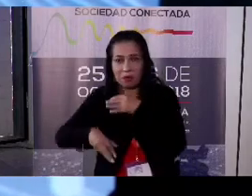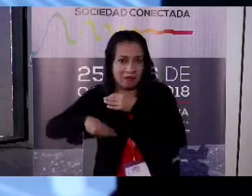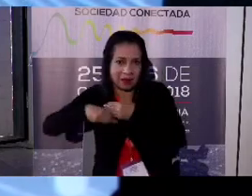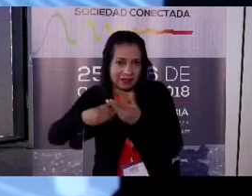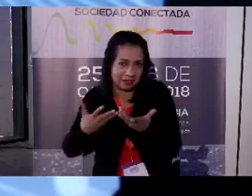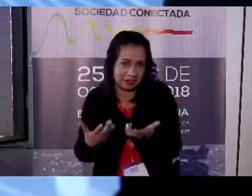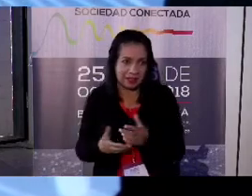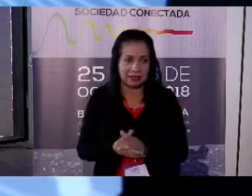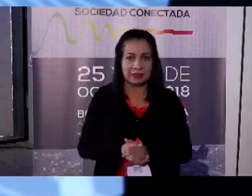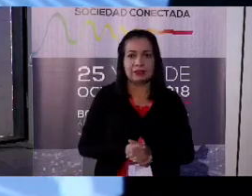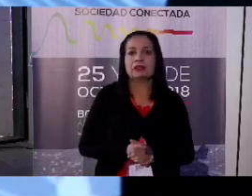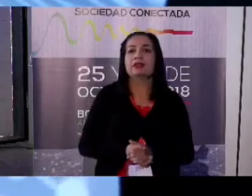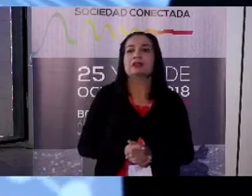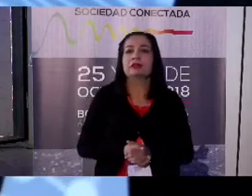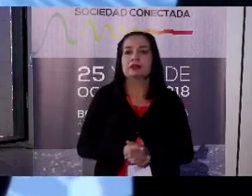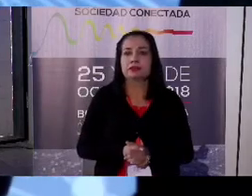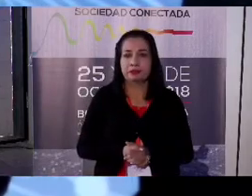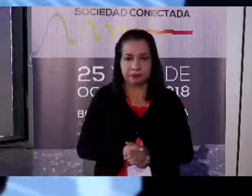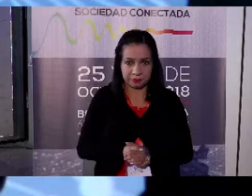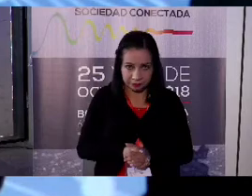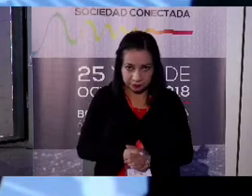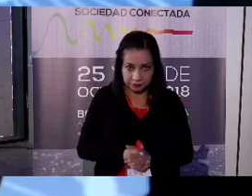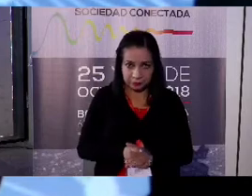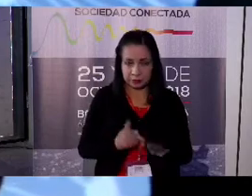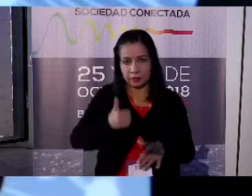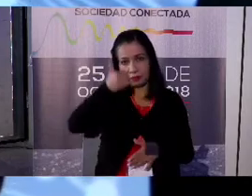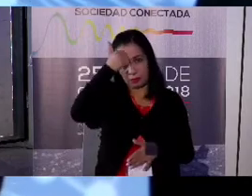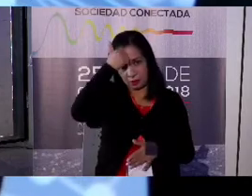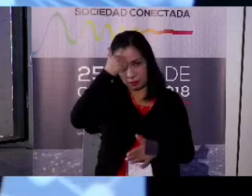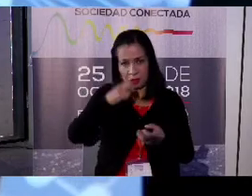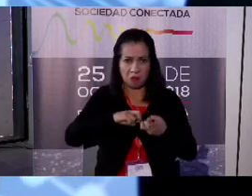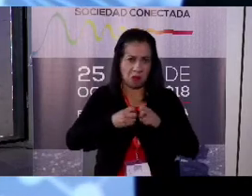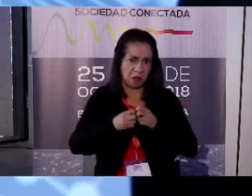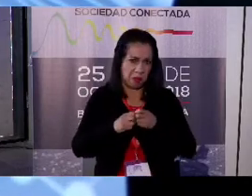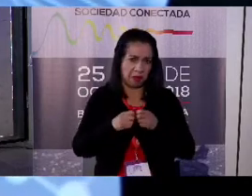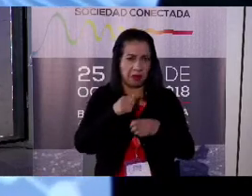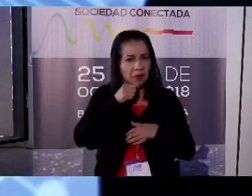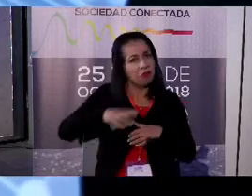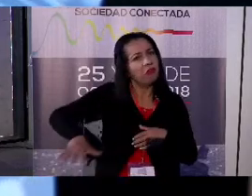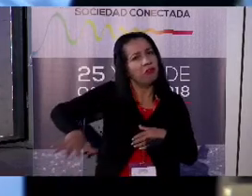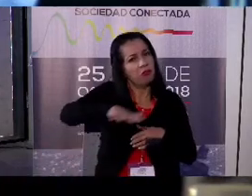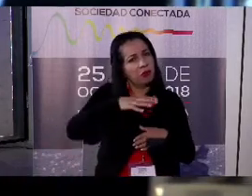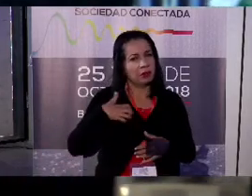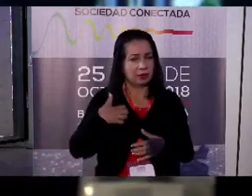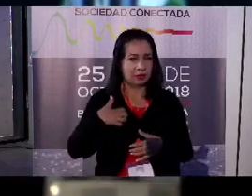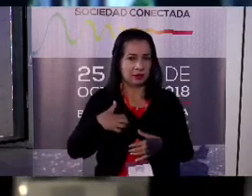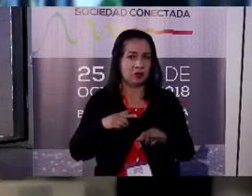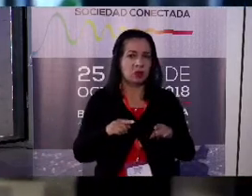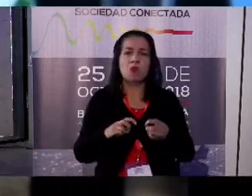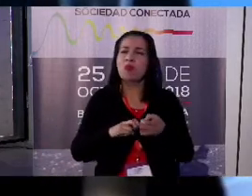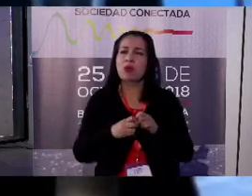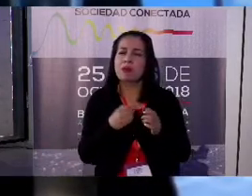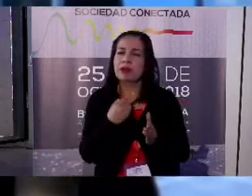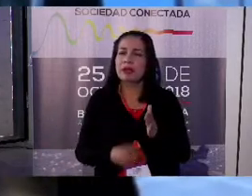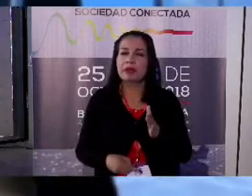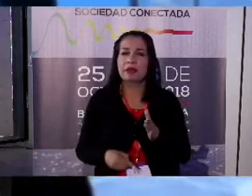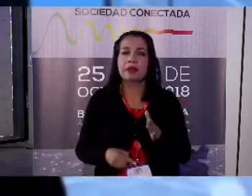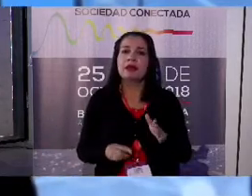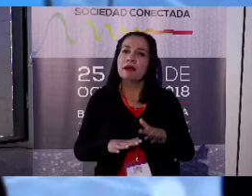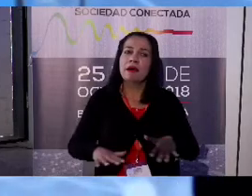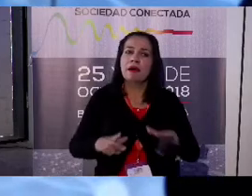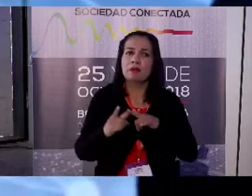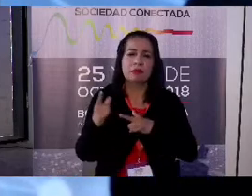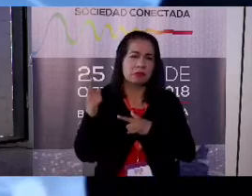más por supuesto bueno el principal problema que tenemos en las zonas Rurales en Argentina es que tenemos áreas muy